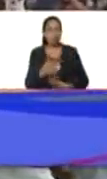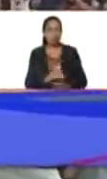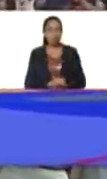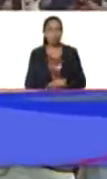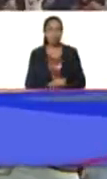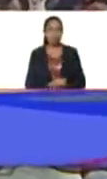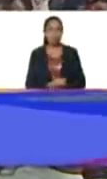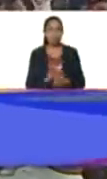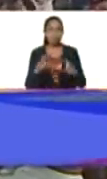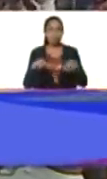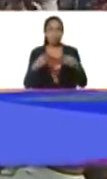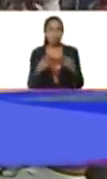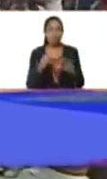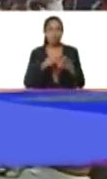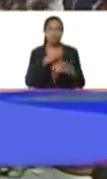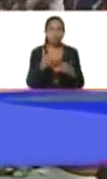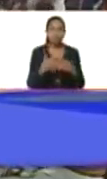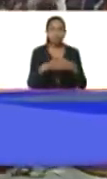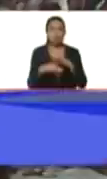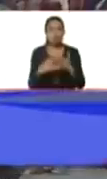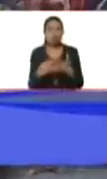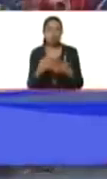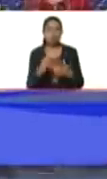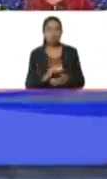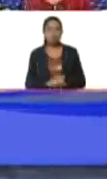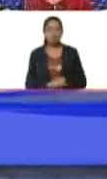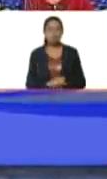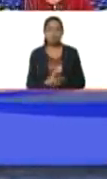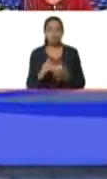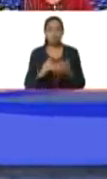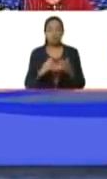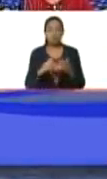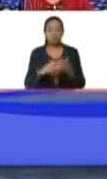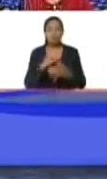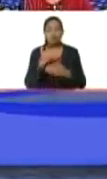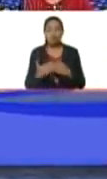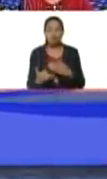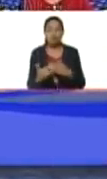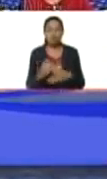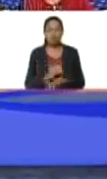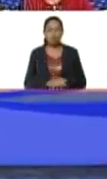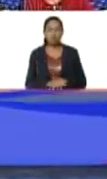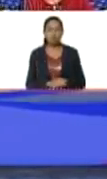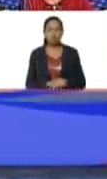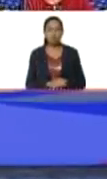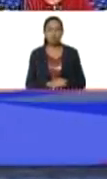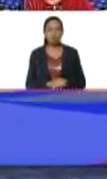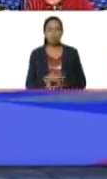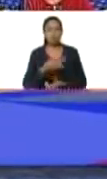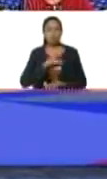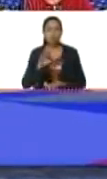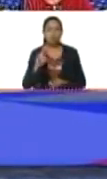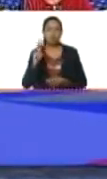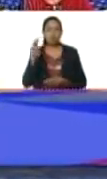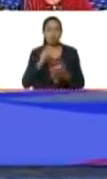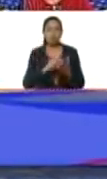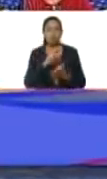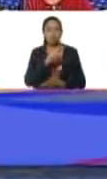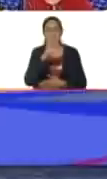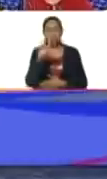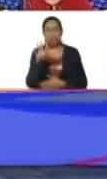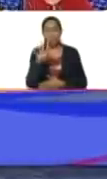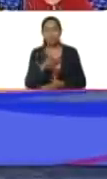para convertir el proyecto, el programa, el plan de la patria